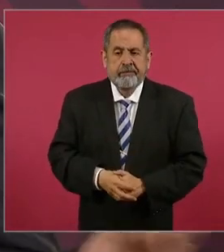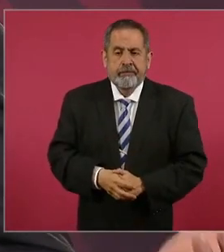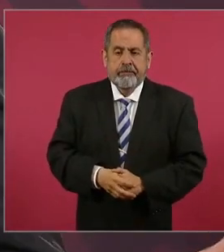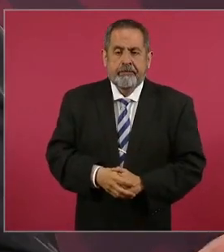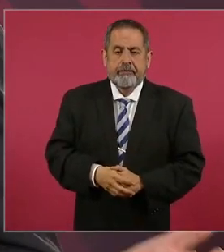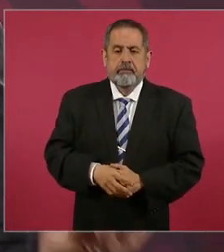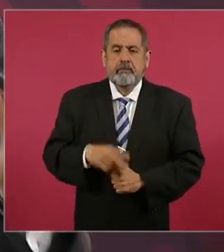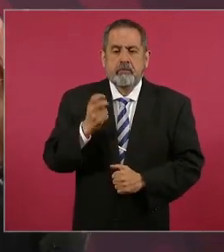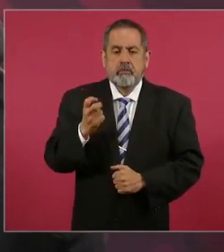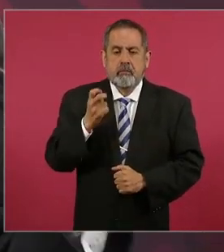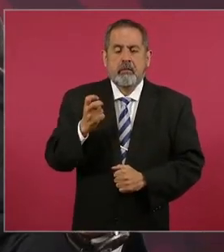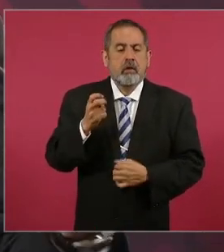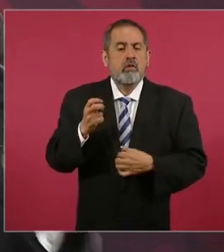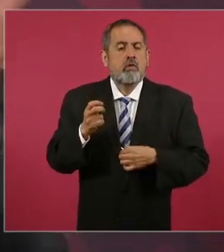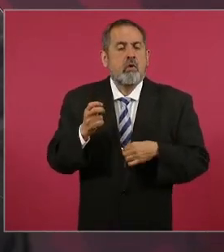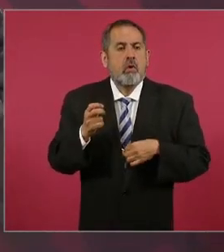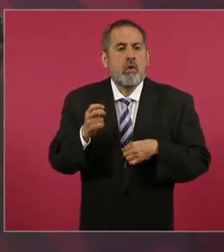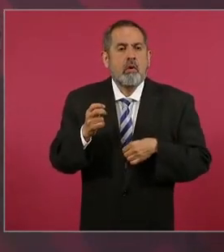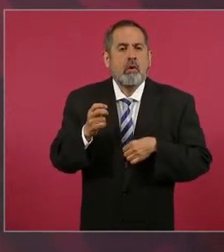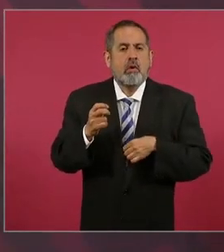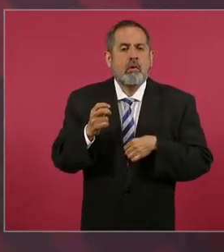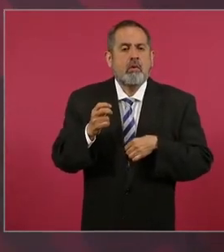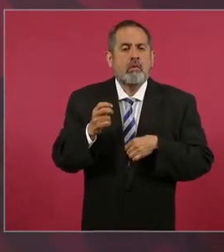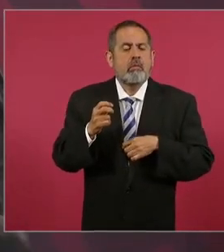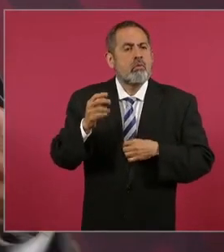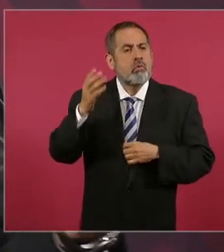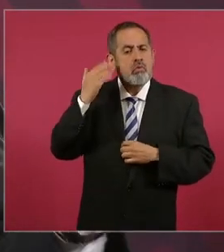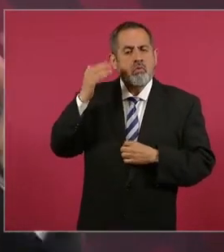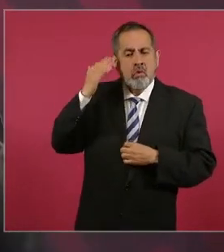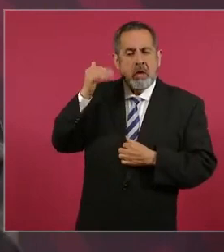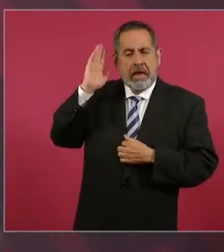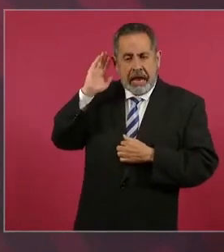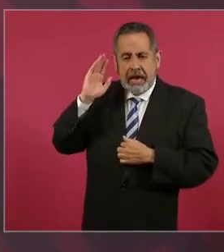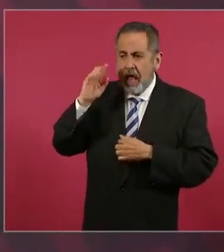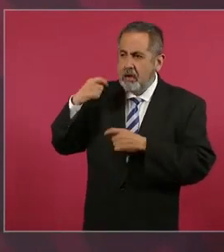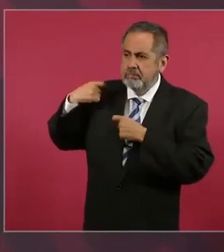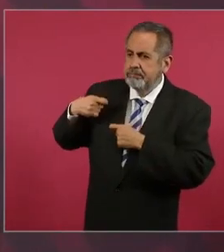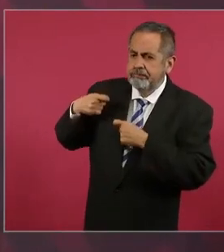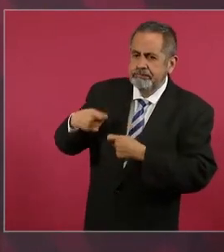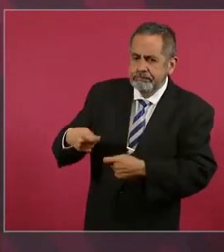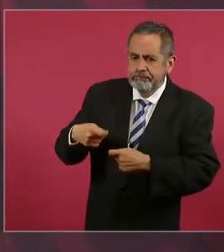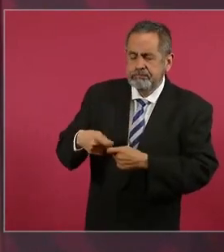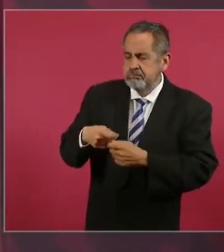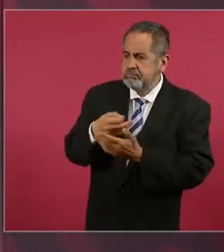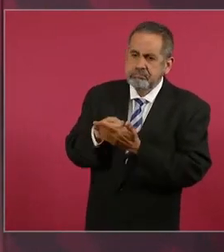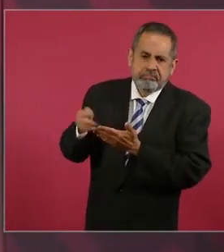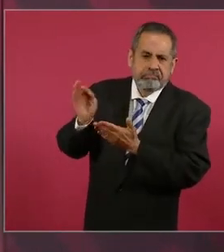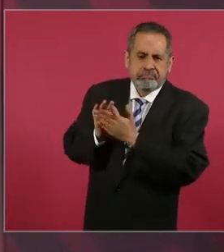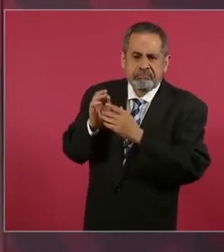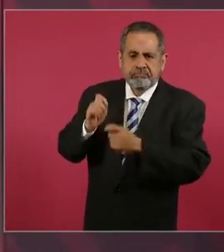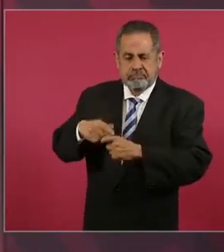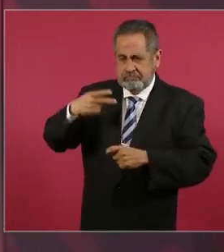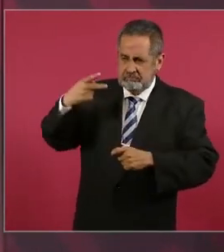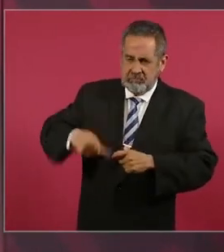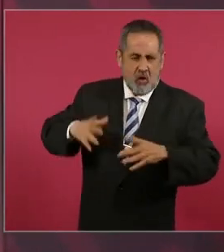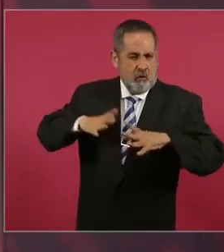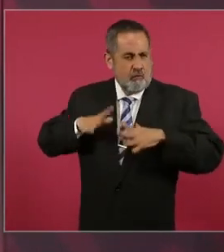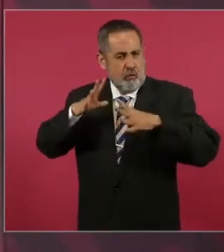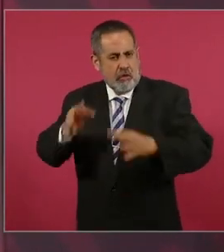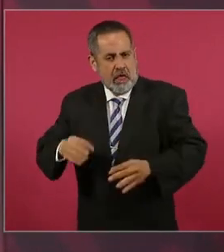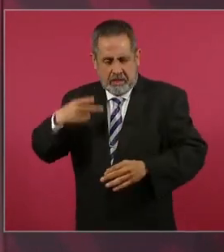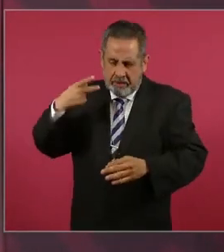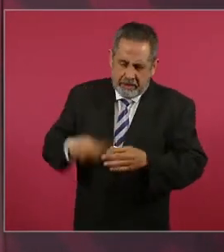Fue lo que nos heredaron nuestros próceres, mártires, los padres de nuestra patria, la